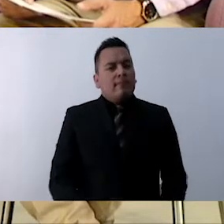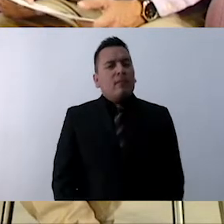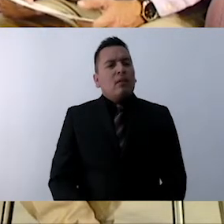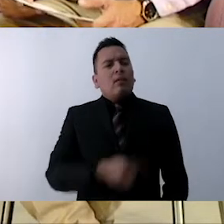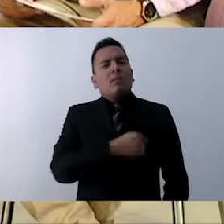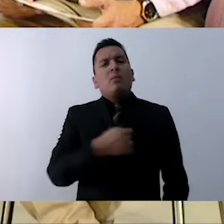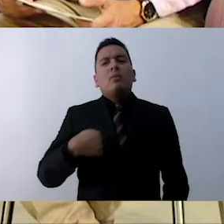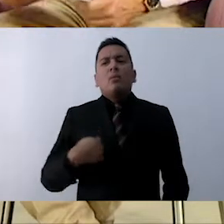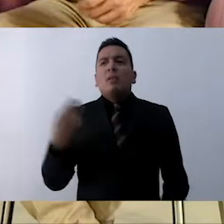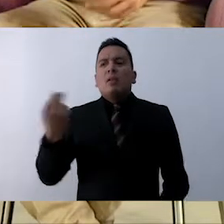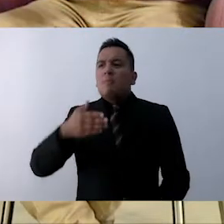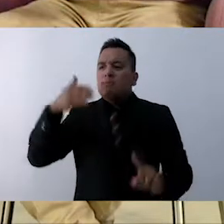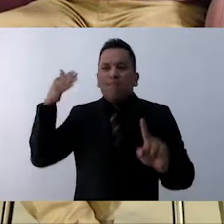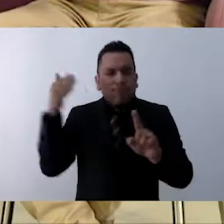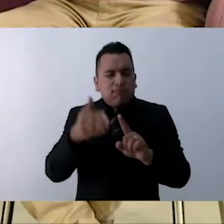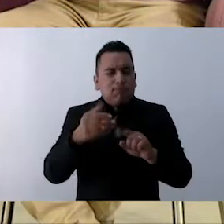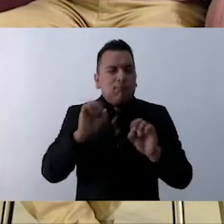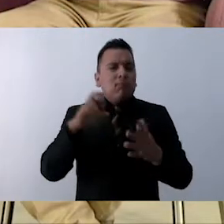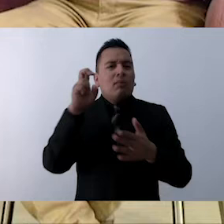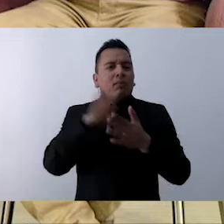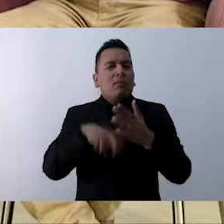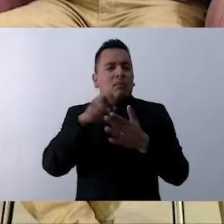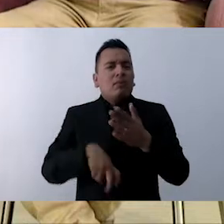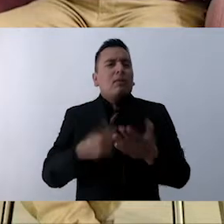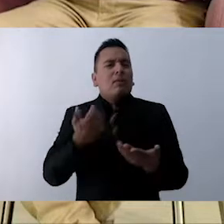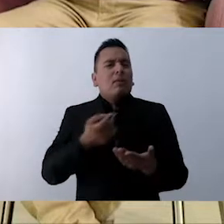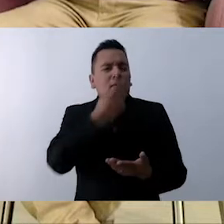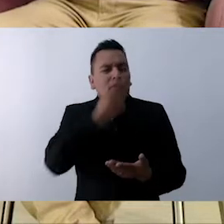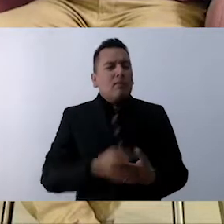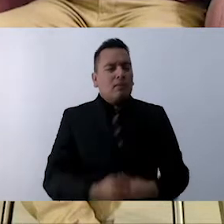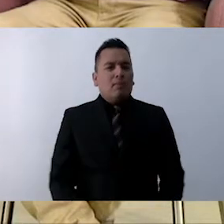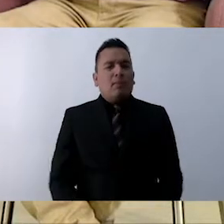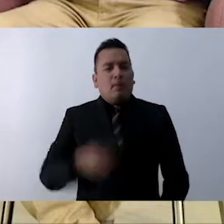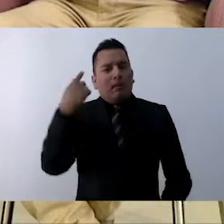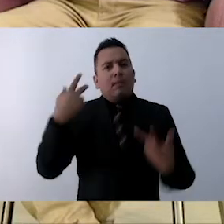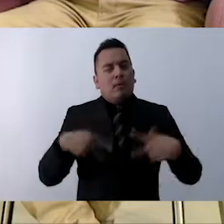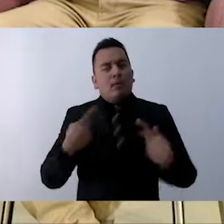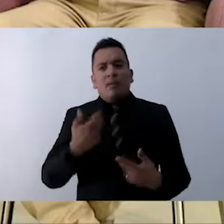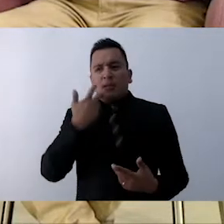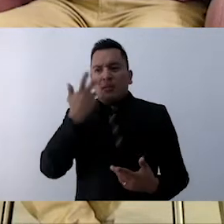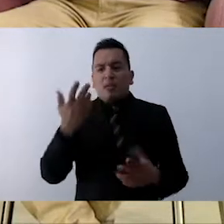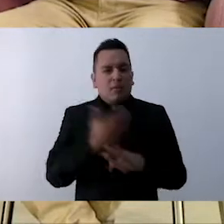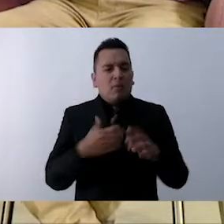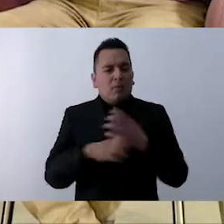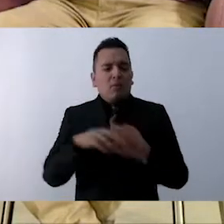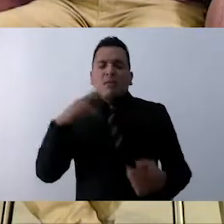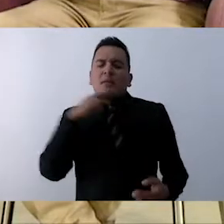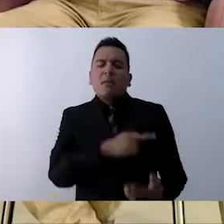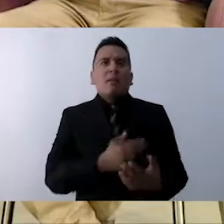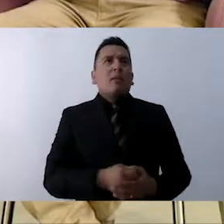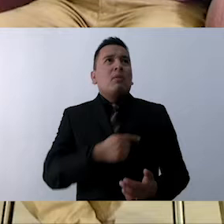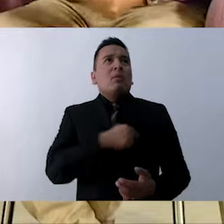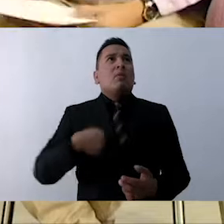organismos locales, los organismos federales? ¿Qué tenemos que hacer en esa nueva dinámica social que tú planteas, donde la gente